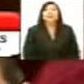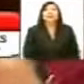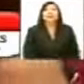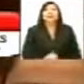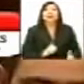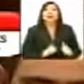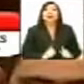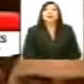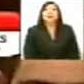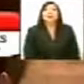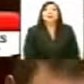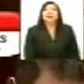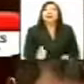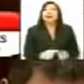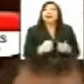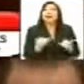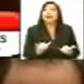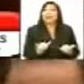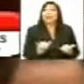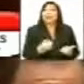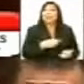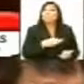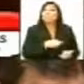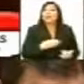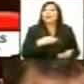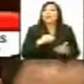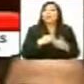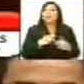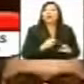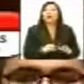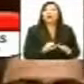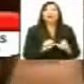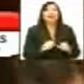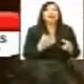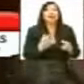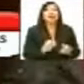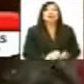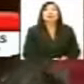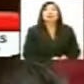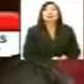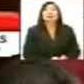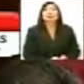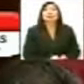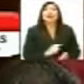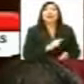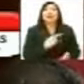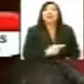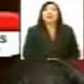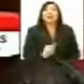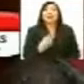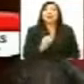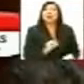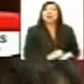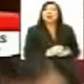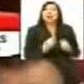las acciones que a la fecha ha estado haciendo el Ministerio Público y que queremos cada vez fortalecer aún